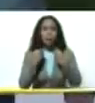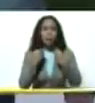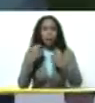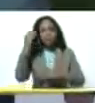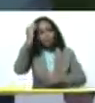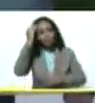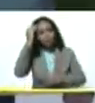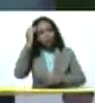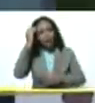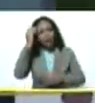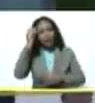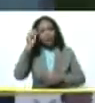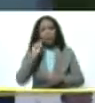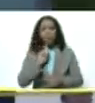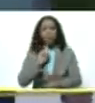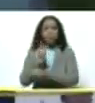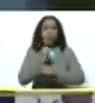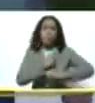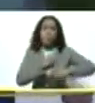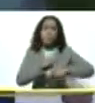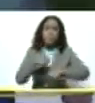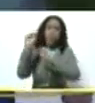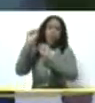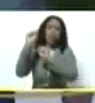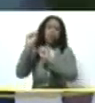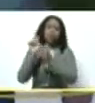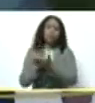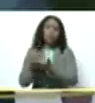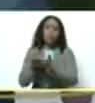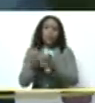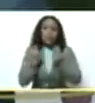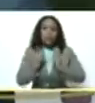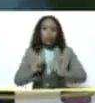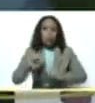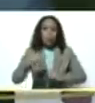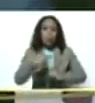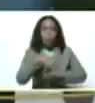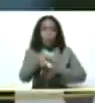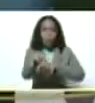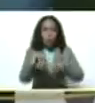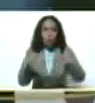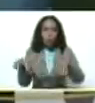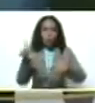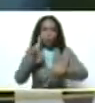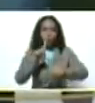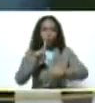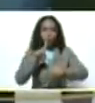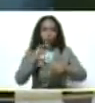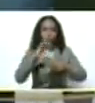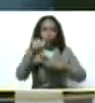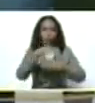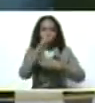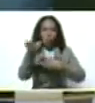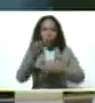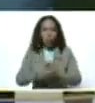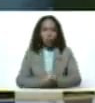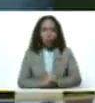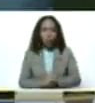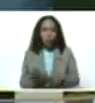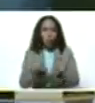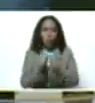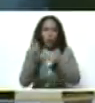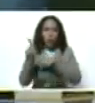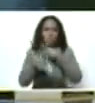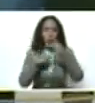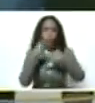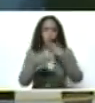la exclusión y el intento de división de América Latina y del Caribe con esta